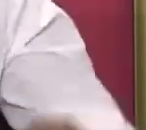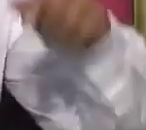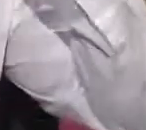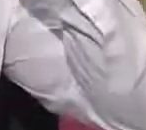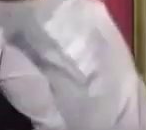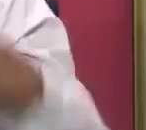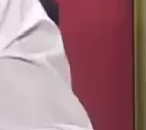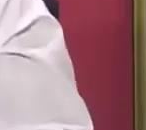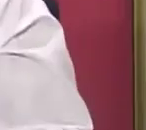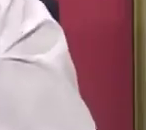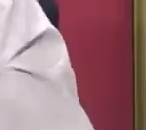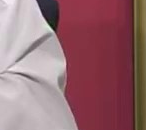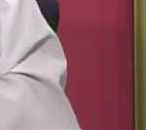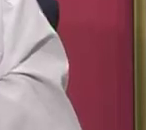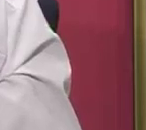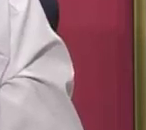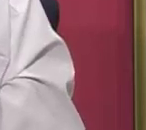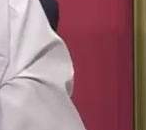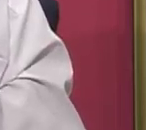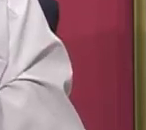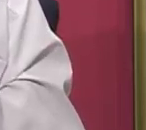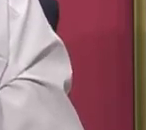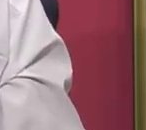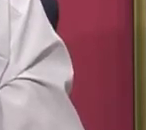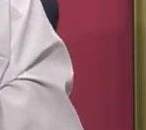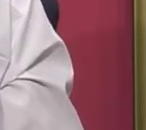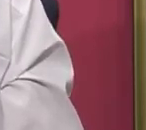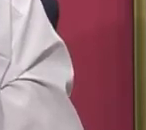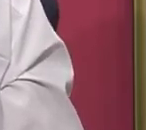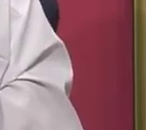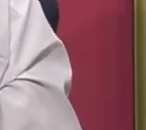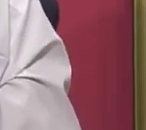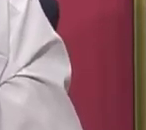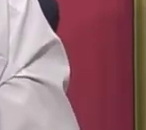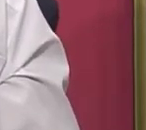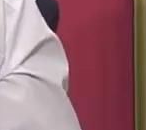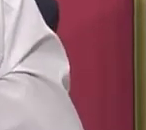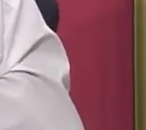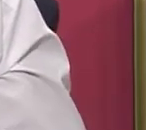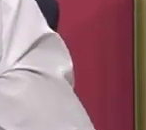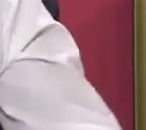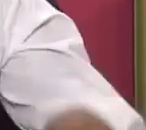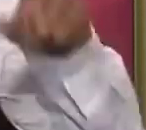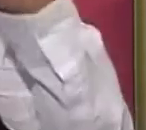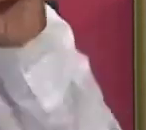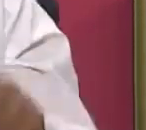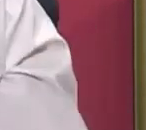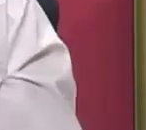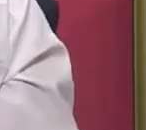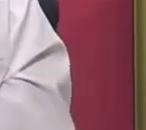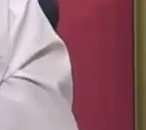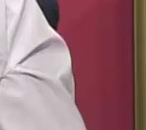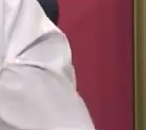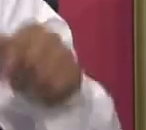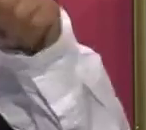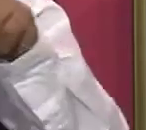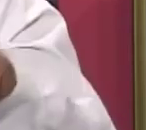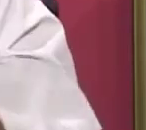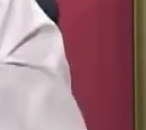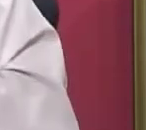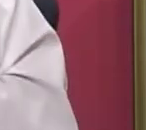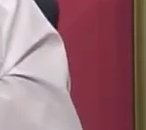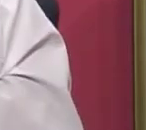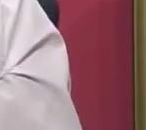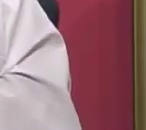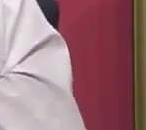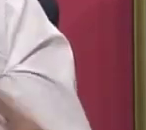dieron una orden, no prediquen más en ese nombre. Pero ellos respondieron, es necesario obedecer a Dios antes